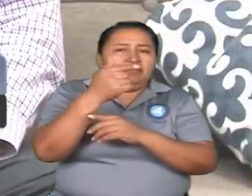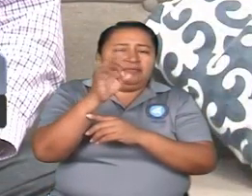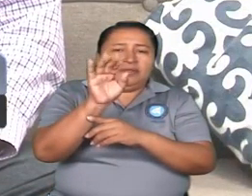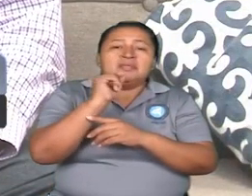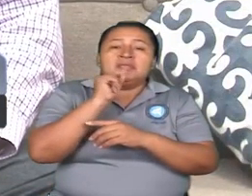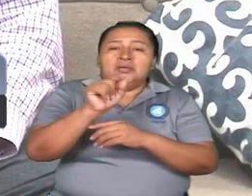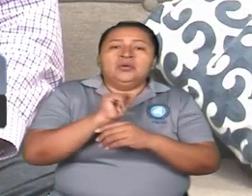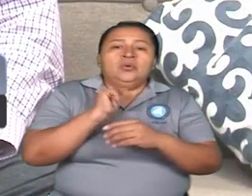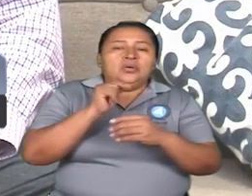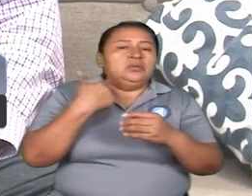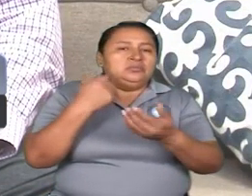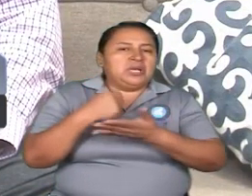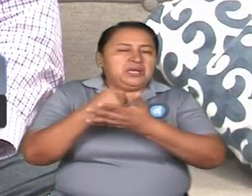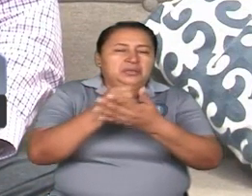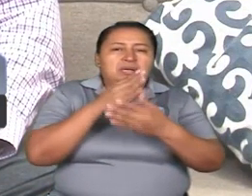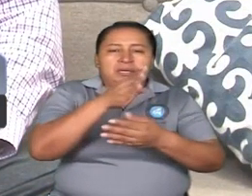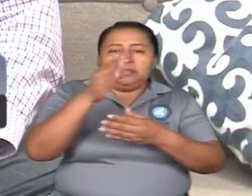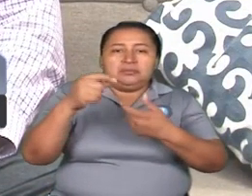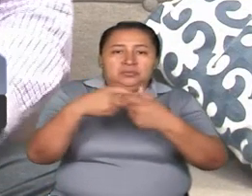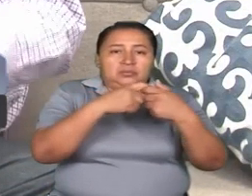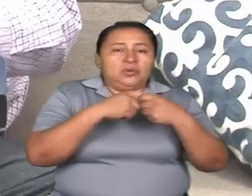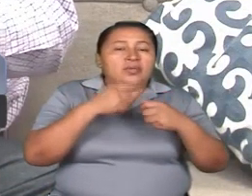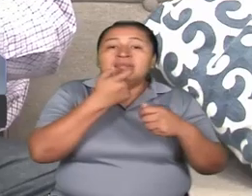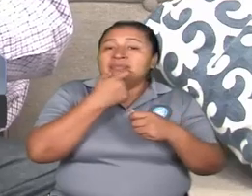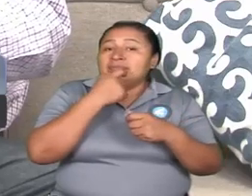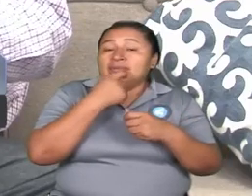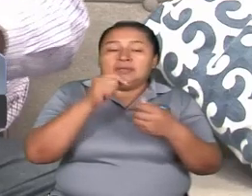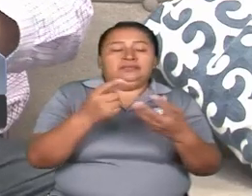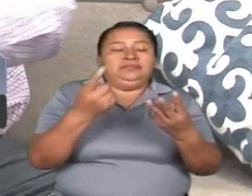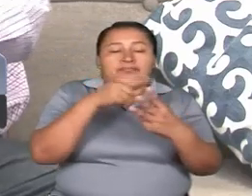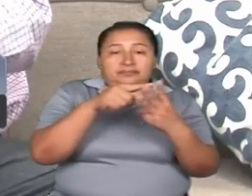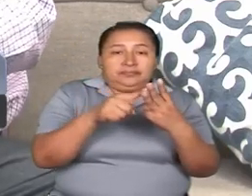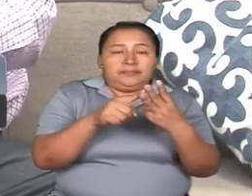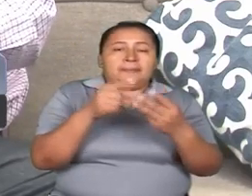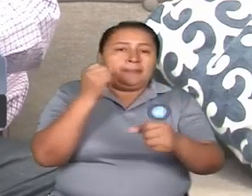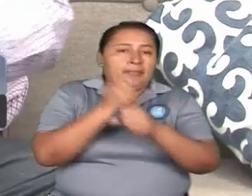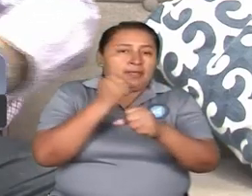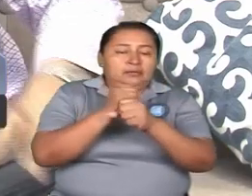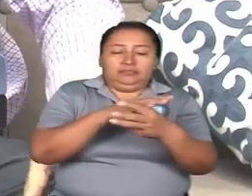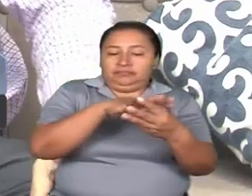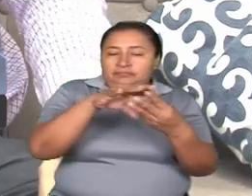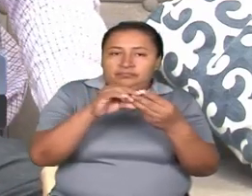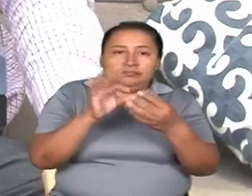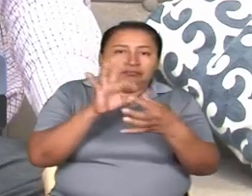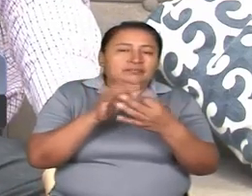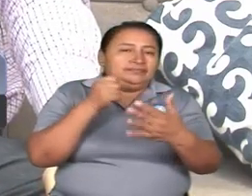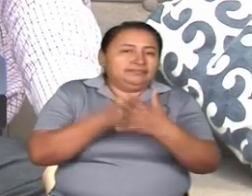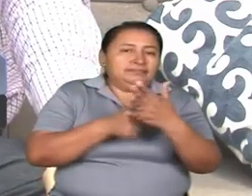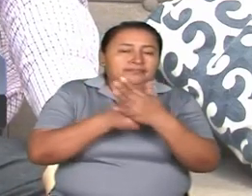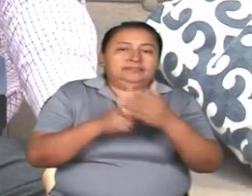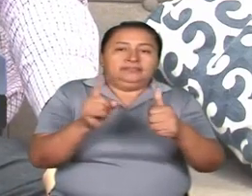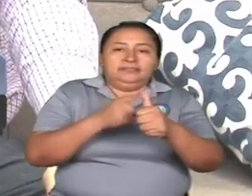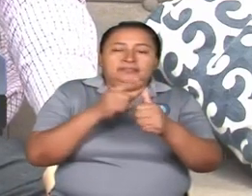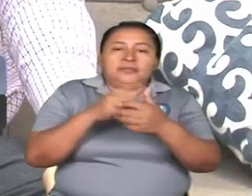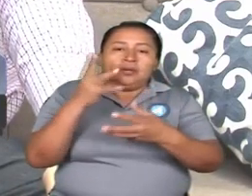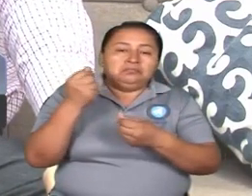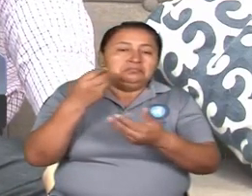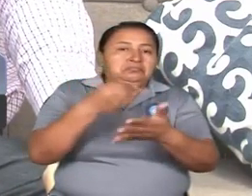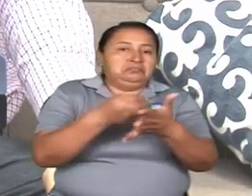cooperación de Inglaterra. ¿Ya? Entonces, en ese esfuerzo mancomunado se hicieron las primeras